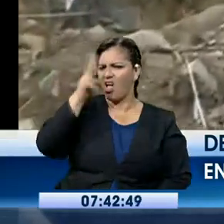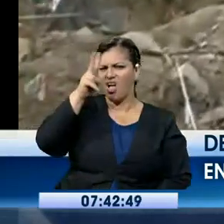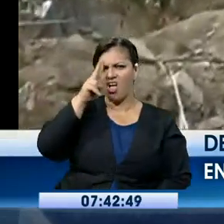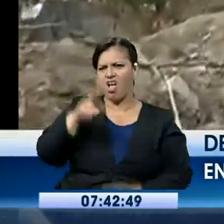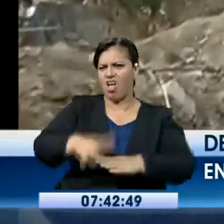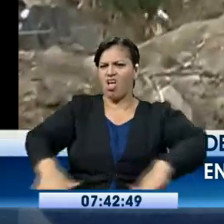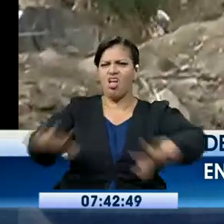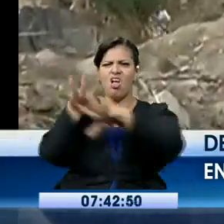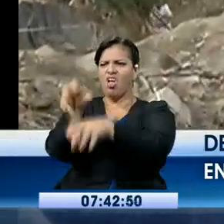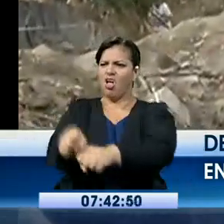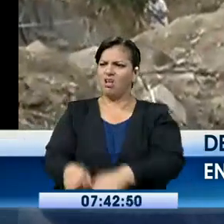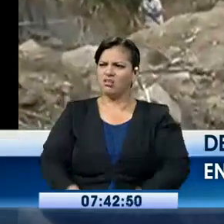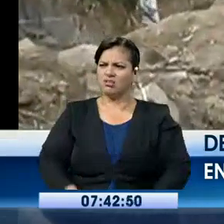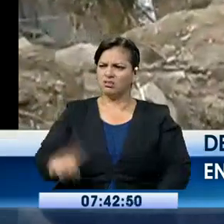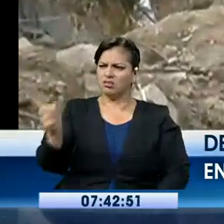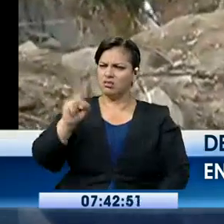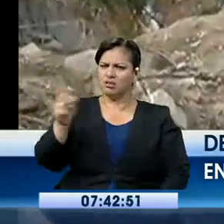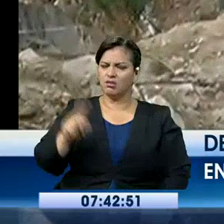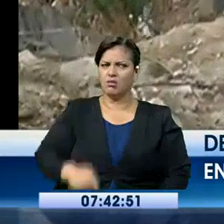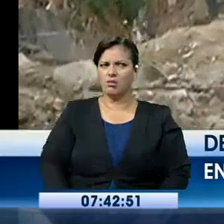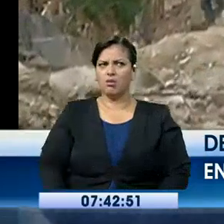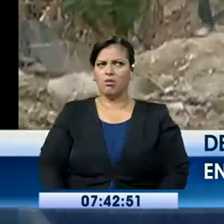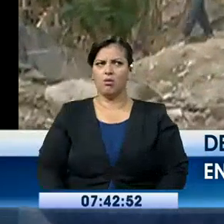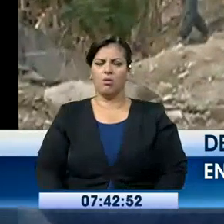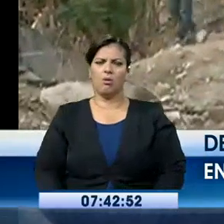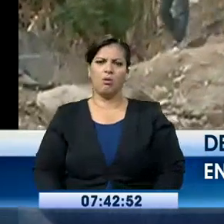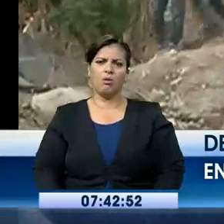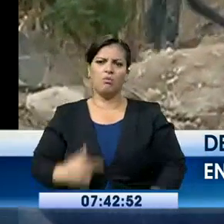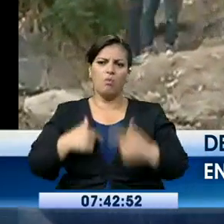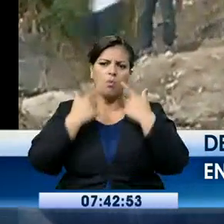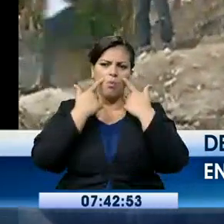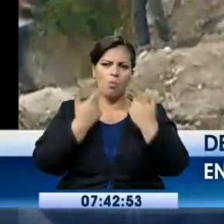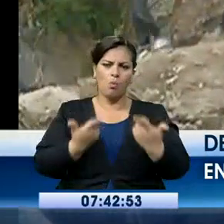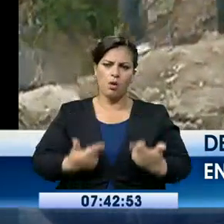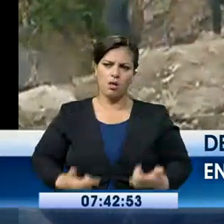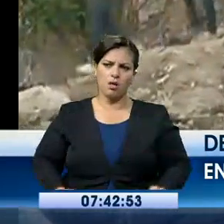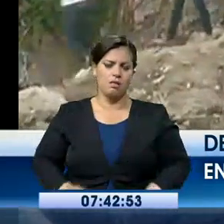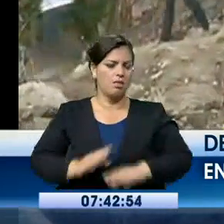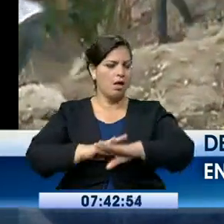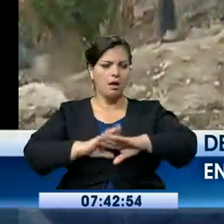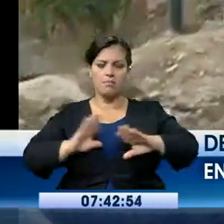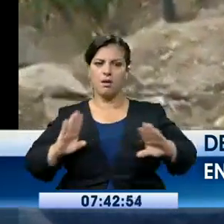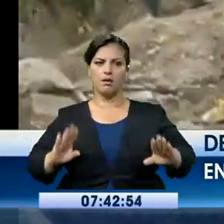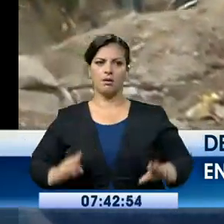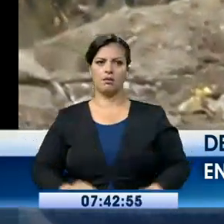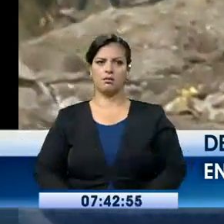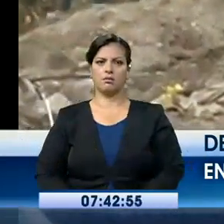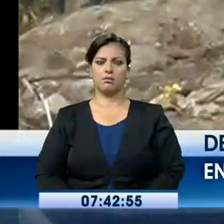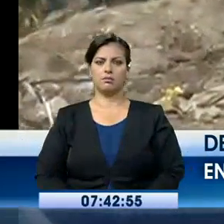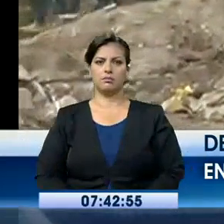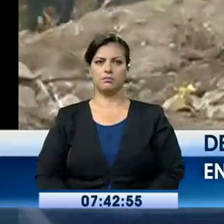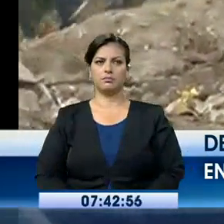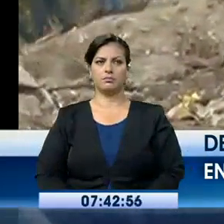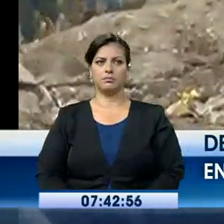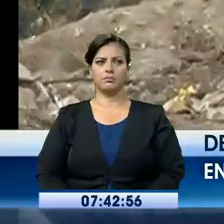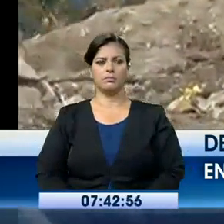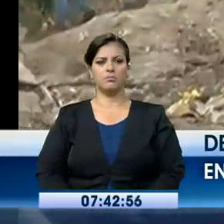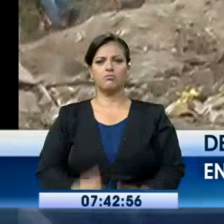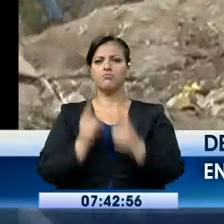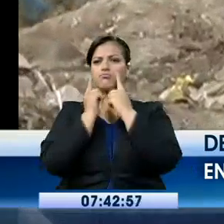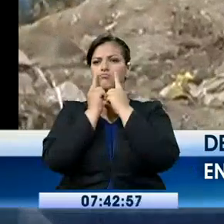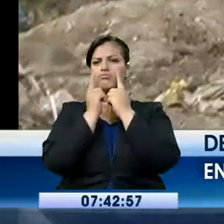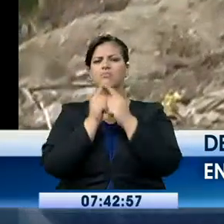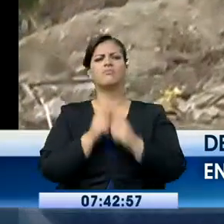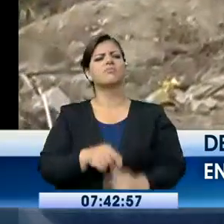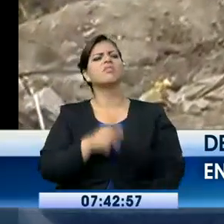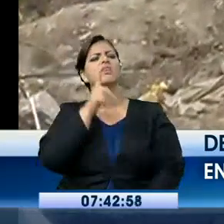¿Son invasores? ¿Quién? Sí. Los manes que ya los sacaron. Antes usted... de estar, ¿no? No, nosotros estamos cuidando. Estamos todos. ¿Ustedes están cuidando? Sí, cuidando, estamos aquí. ¿Quién le